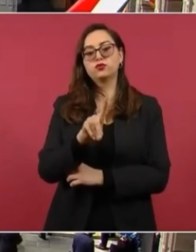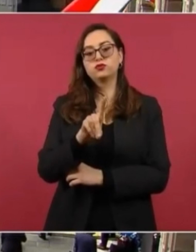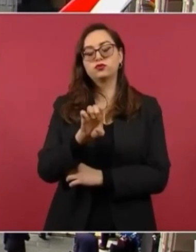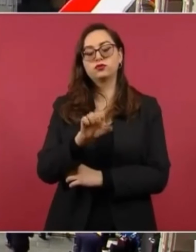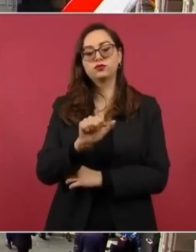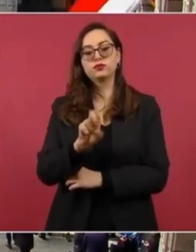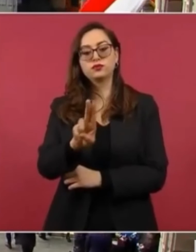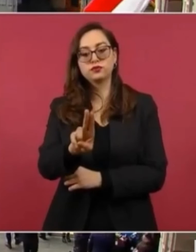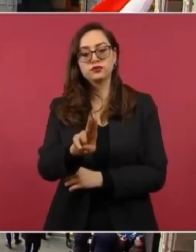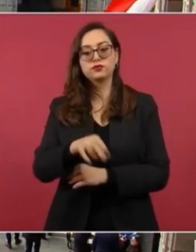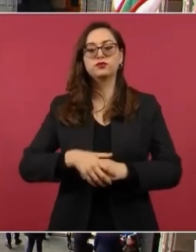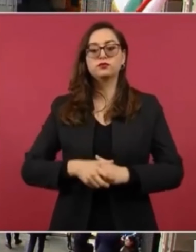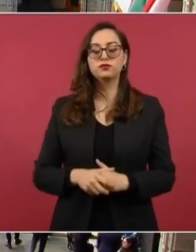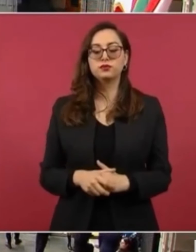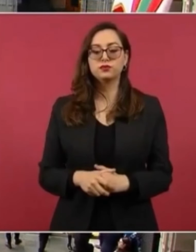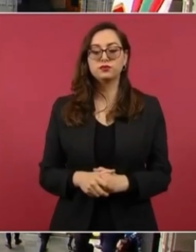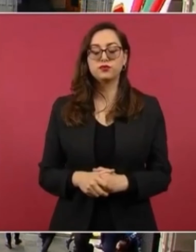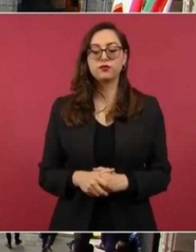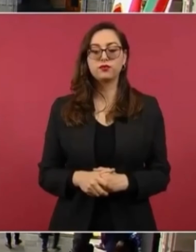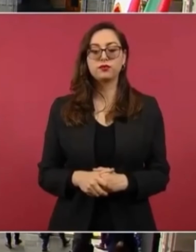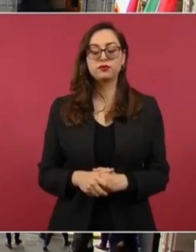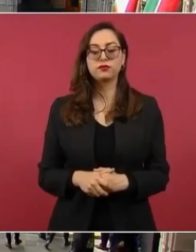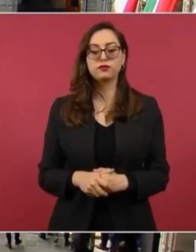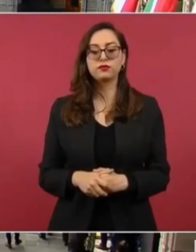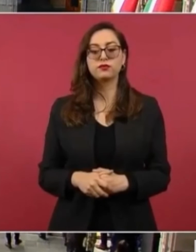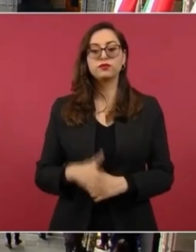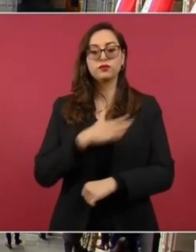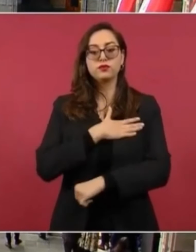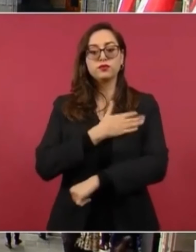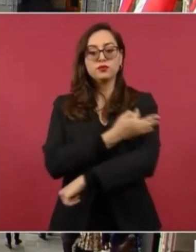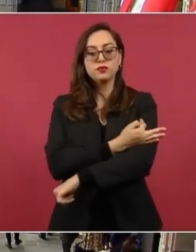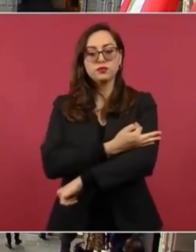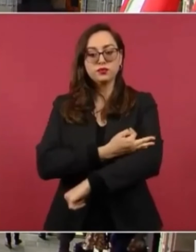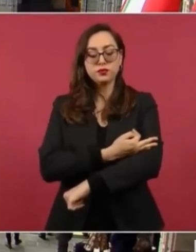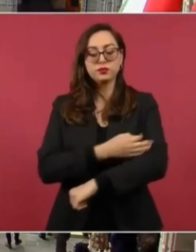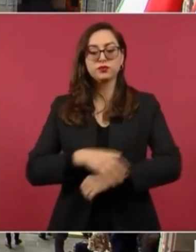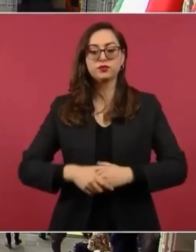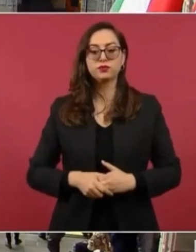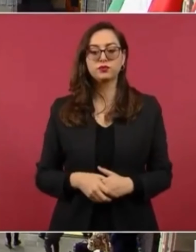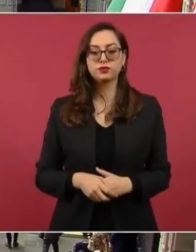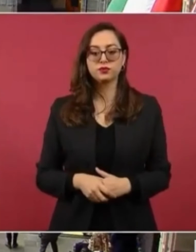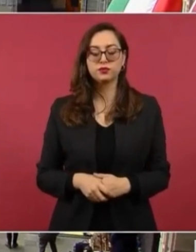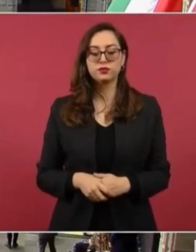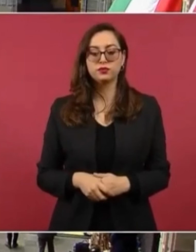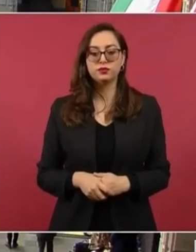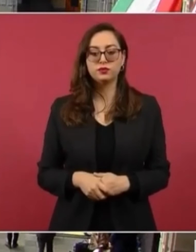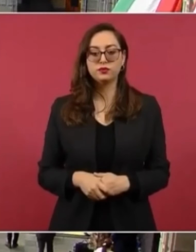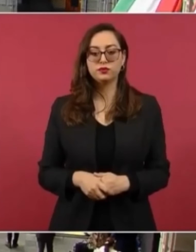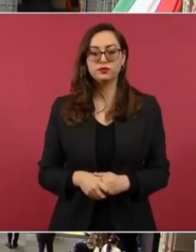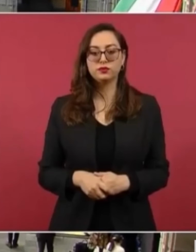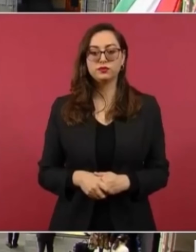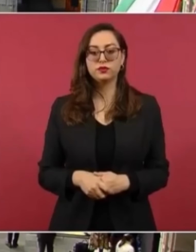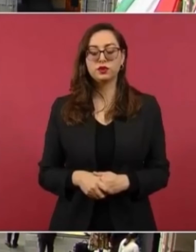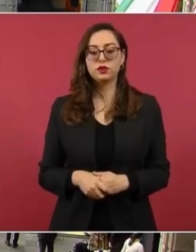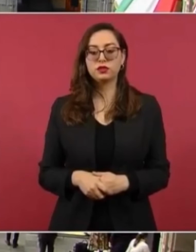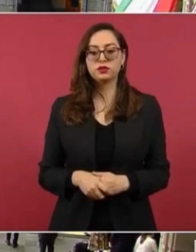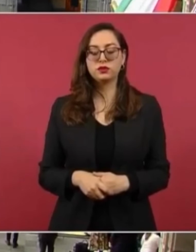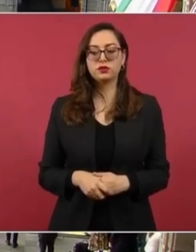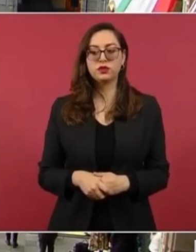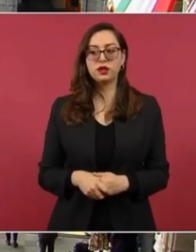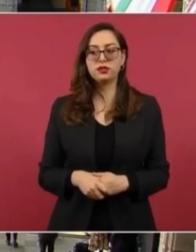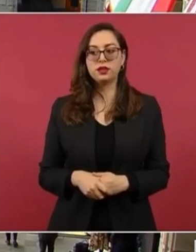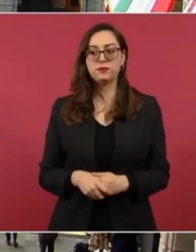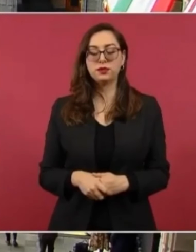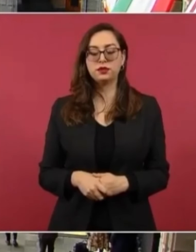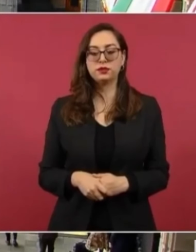Bonjour, good afternoon, buenas tardes. Buenas President tardes, presidente López Obrador, amigo thank you mío. For having us here